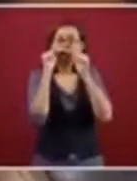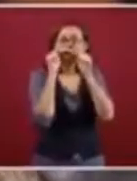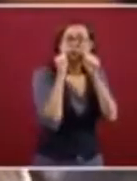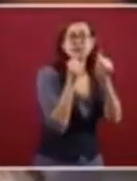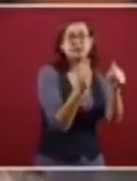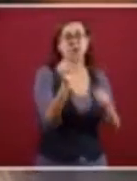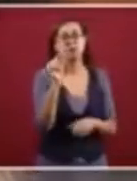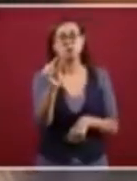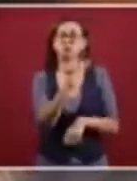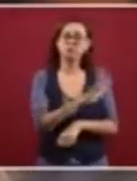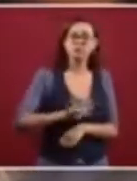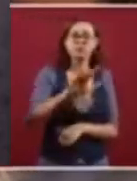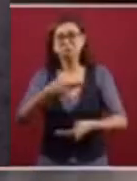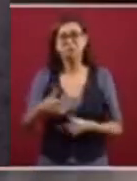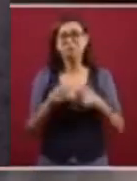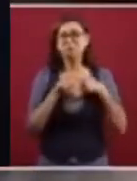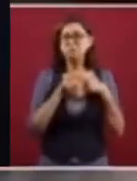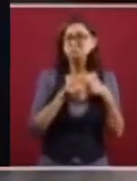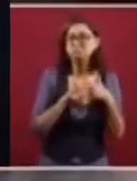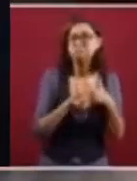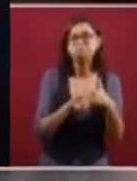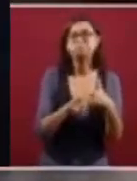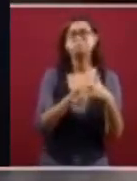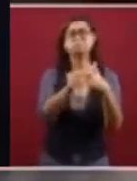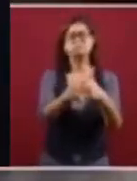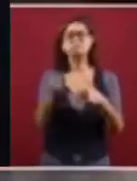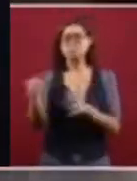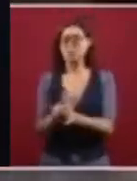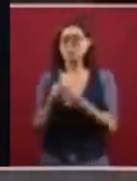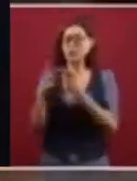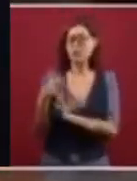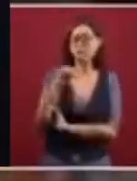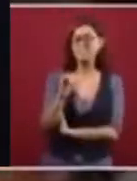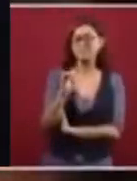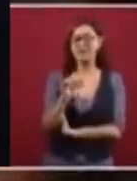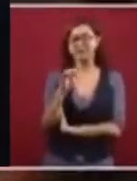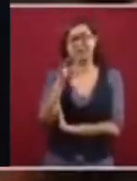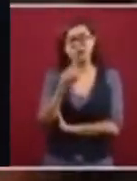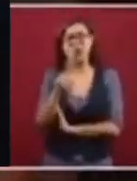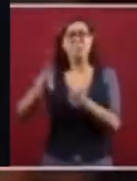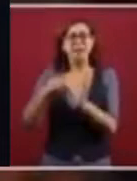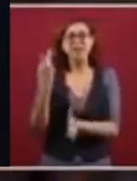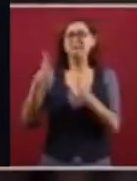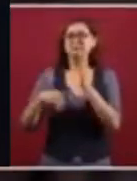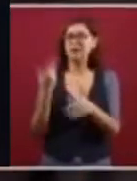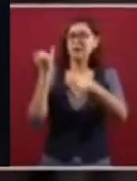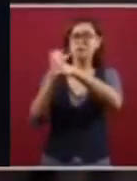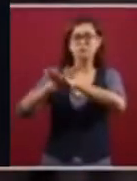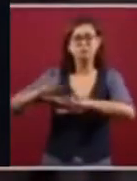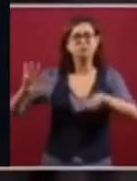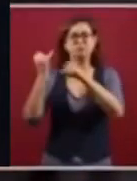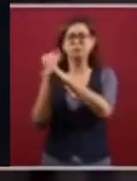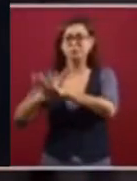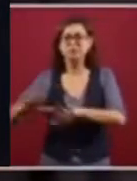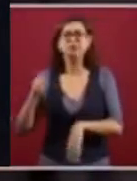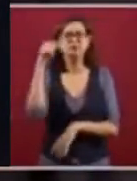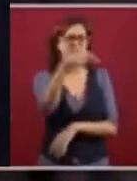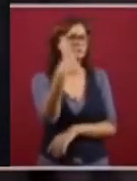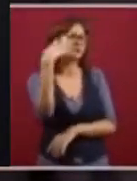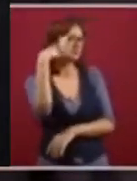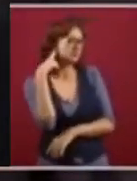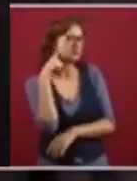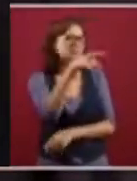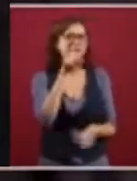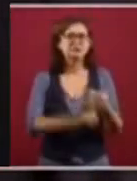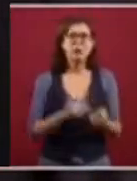lugar, elegido Buenavista. La Columna Armada Pedro José Méndez, de la que estas personas quieren